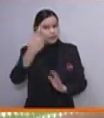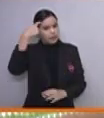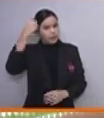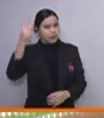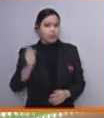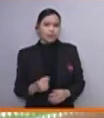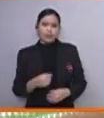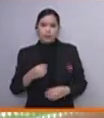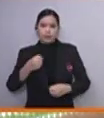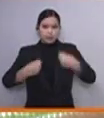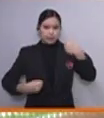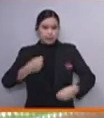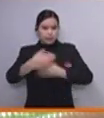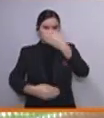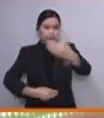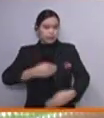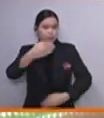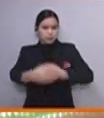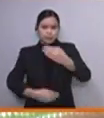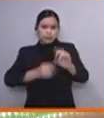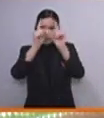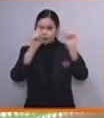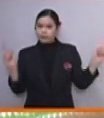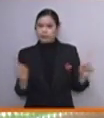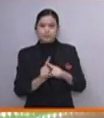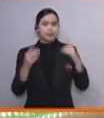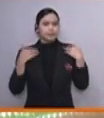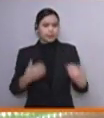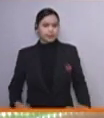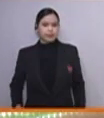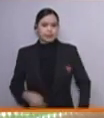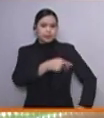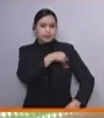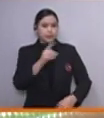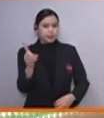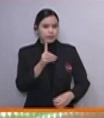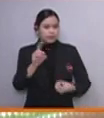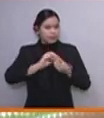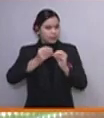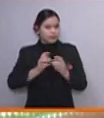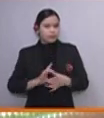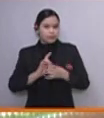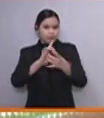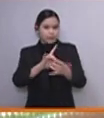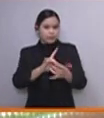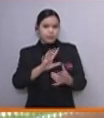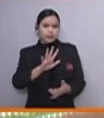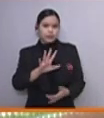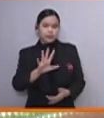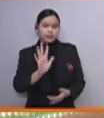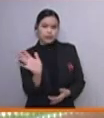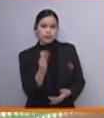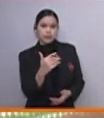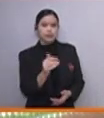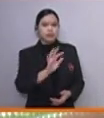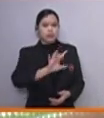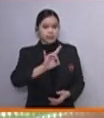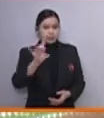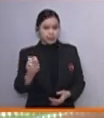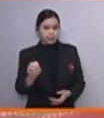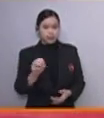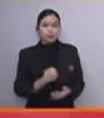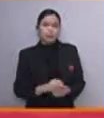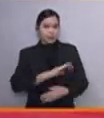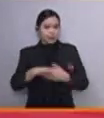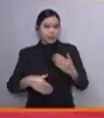sueños, llanta. En el cuadro del cuerpo le podemos ubicar justamente la axila derecha, números que se le relacionan 55 y 80. Para todos